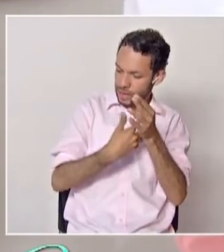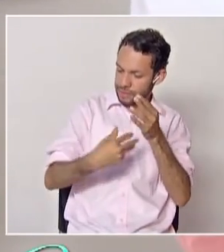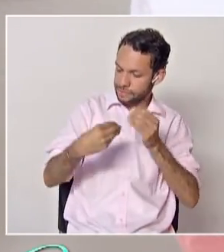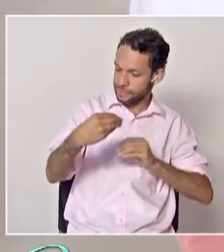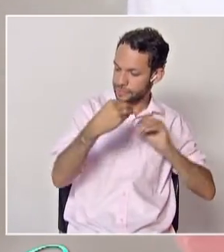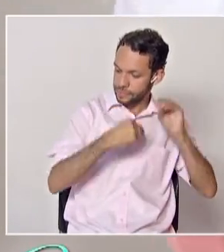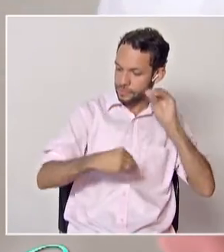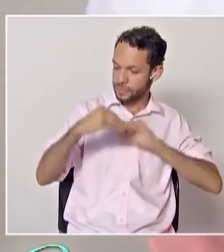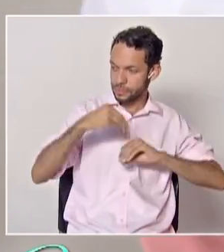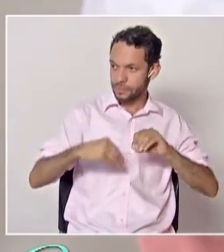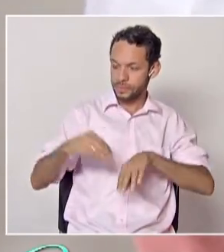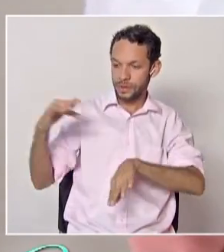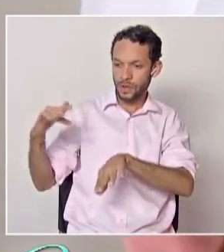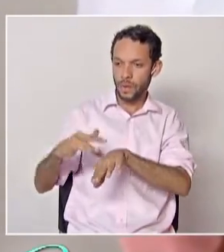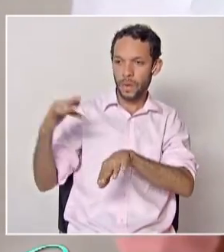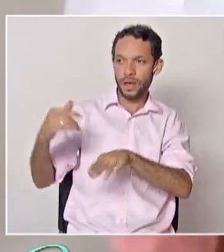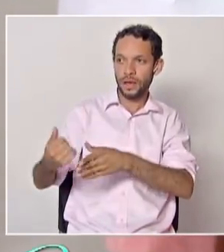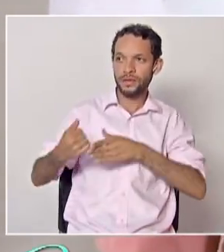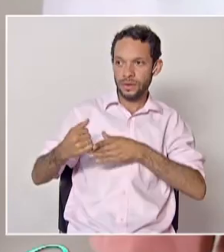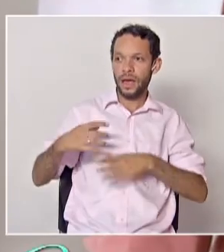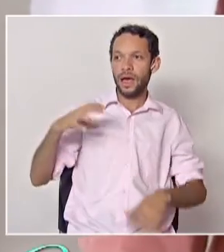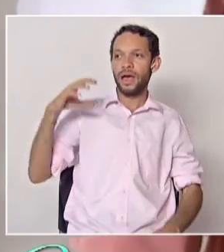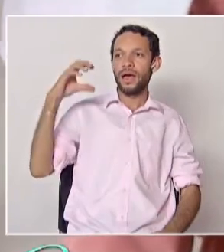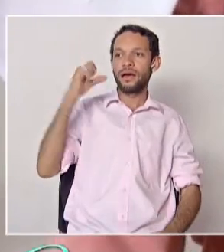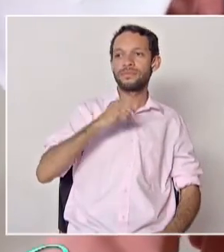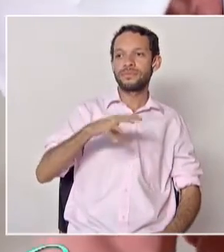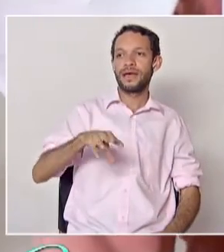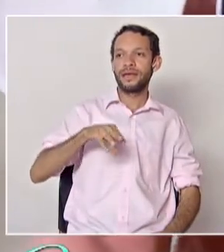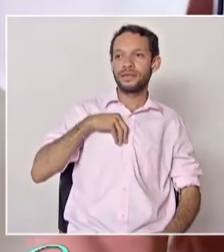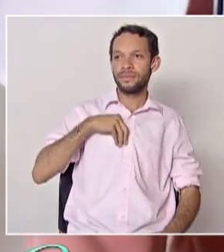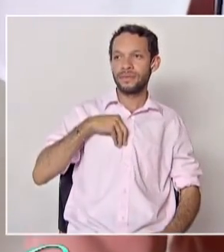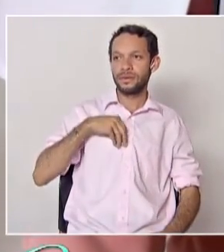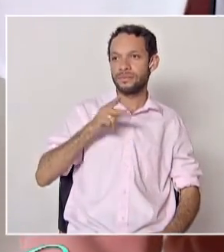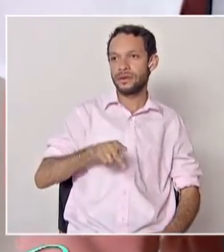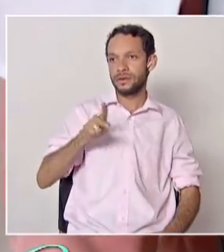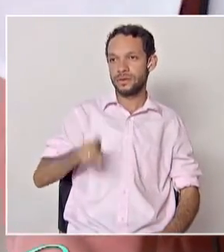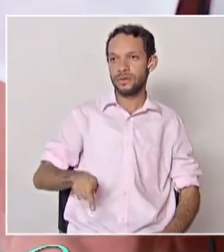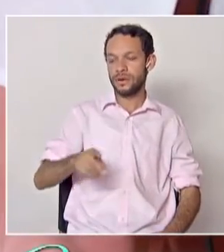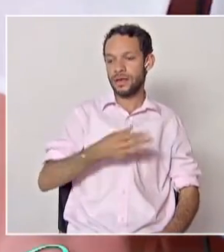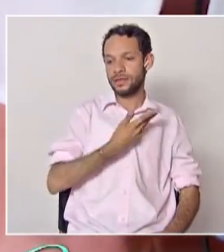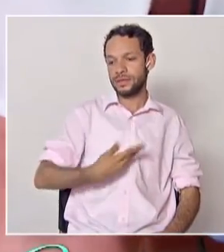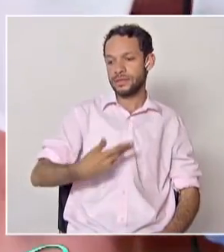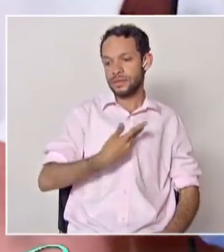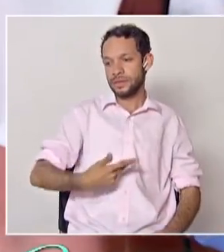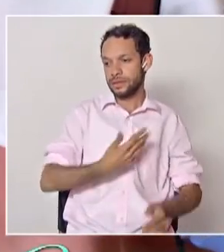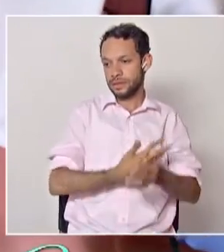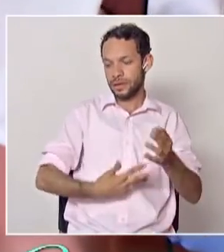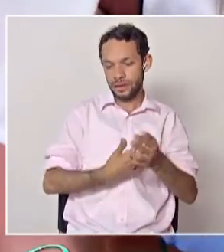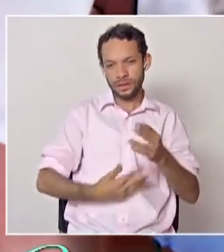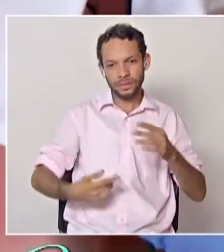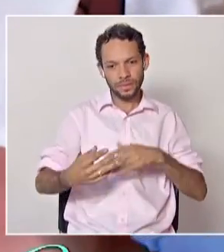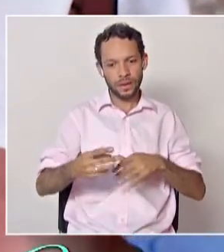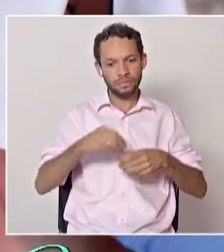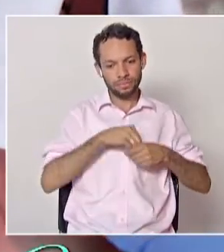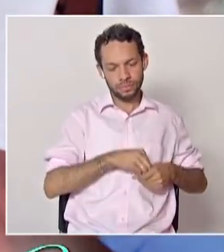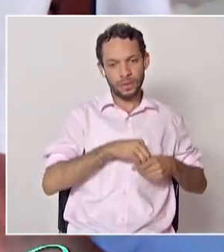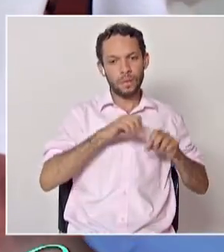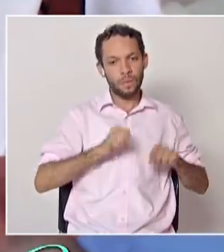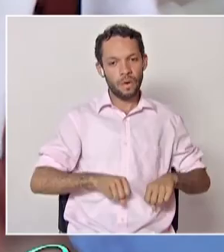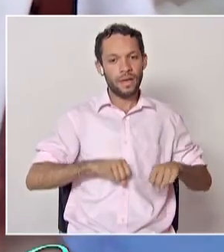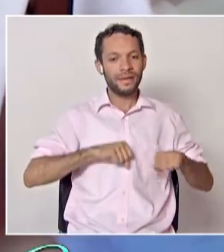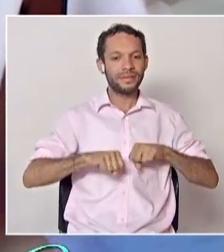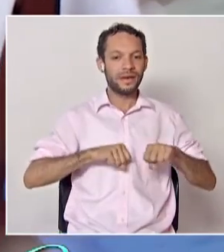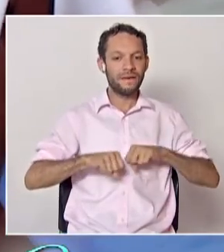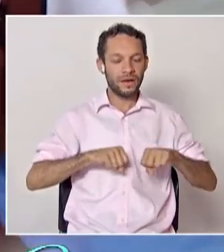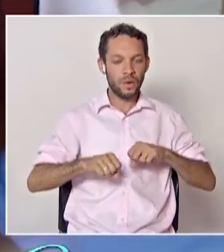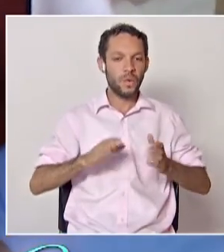que hace la agujita? Mandar información con más sangre. ¿Qué hizo esas ventosas? Llevar más sangre al sitio. Y cuando yo tengo más sangre en el sitio, ahí